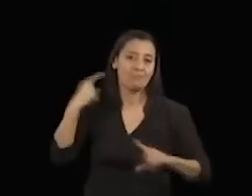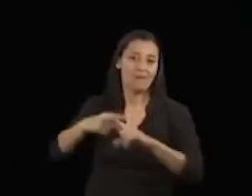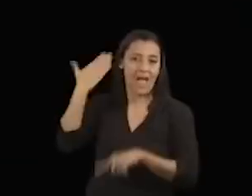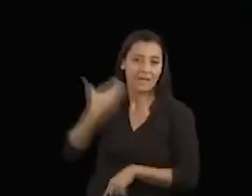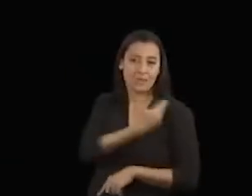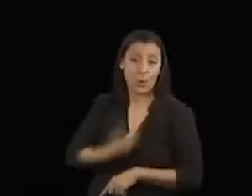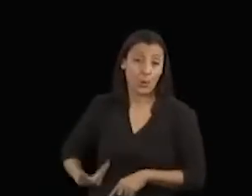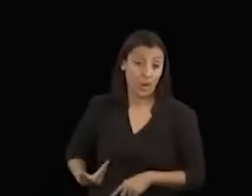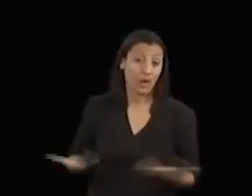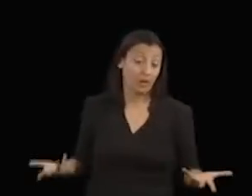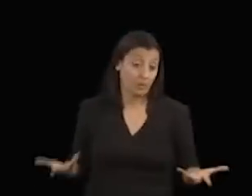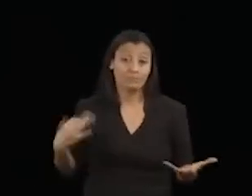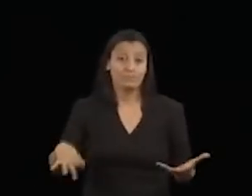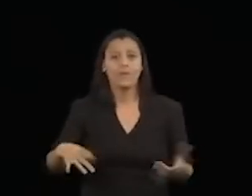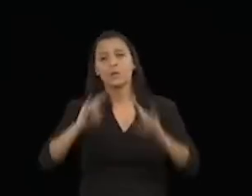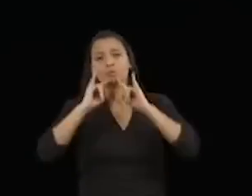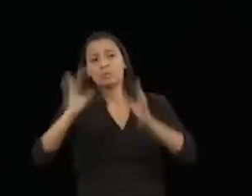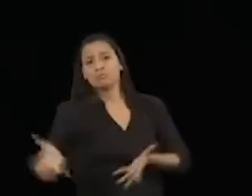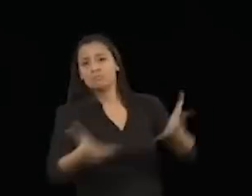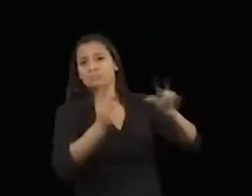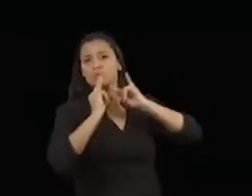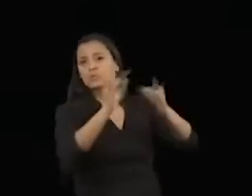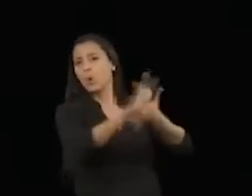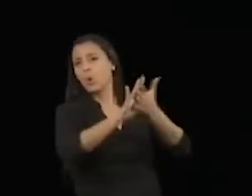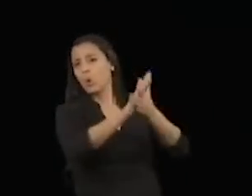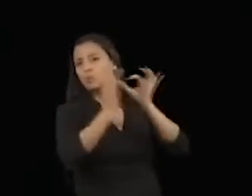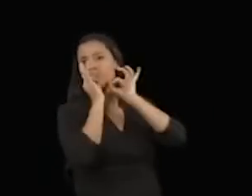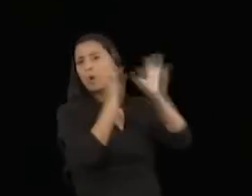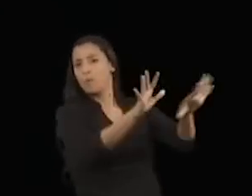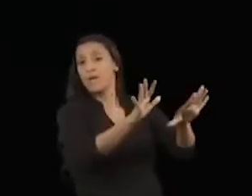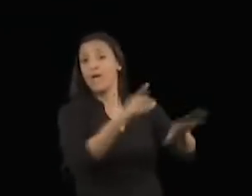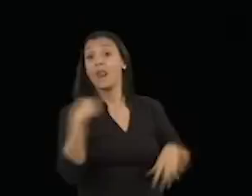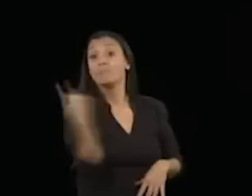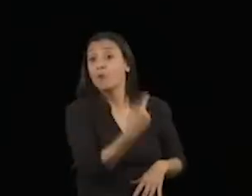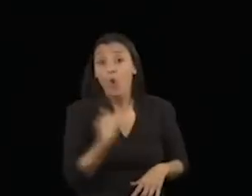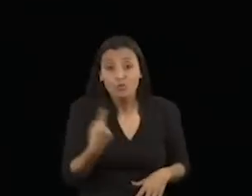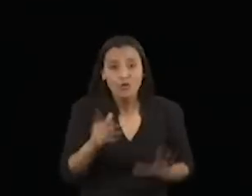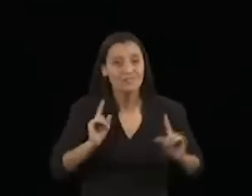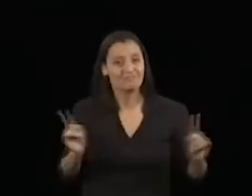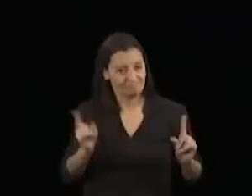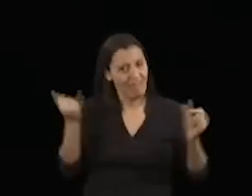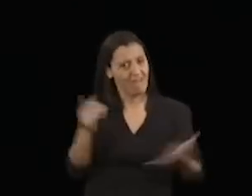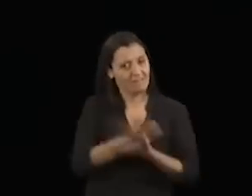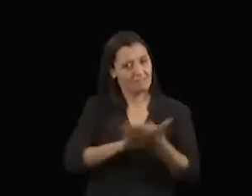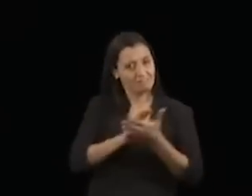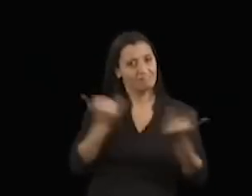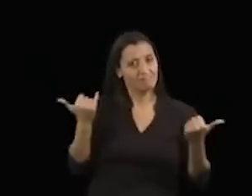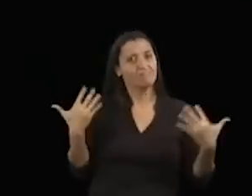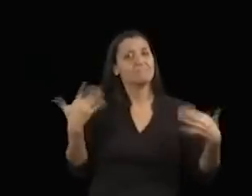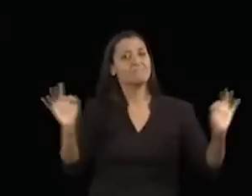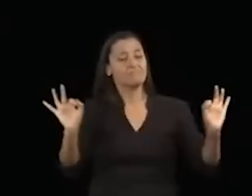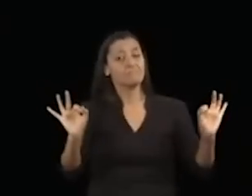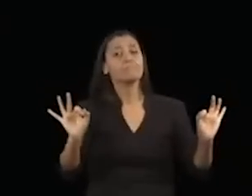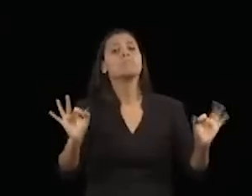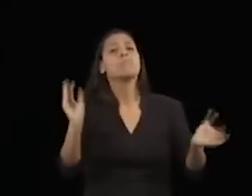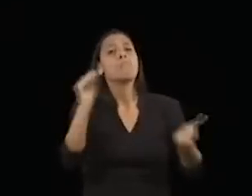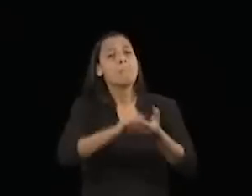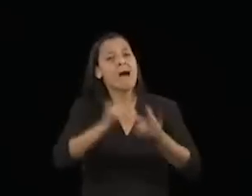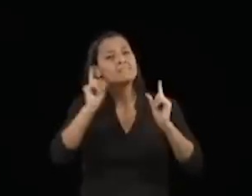era mejor que le estallara otro y volver, pero no le dimos el gusto. Y la contracara a esto era cómo venían